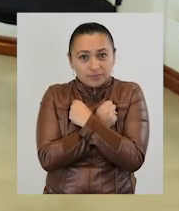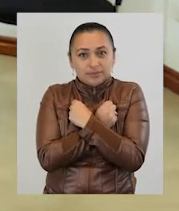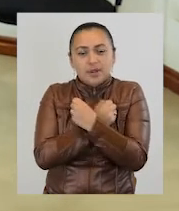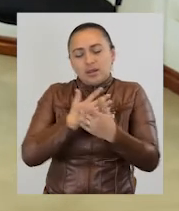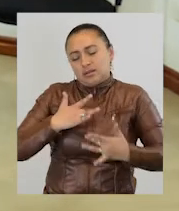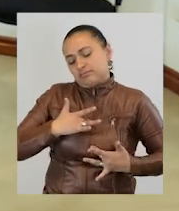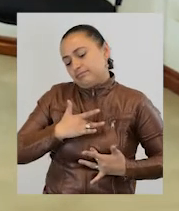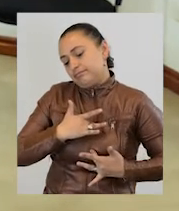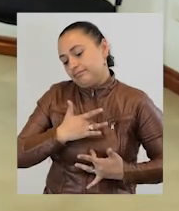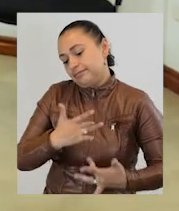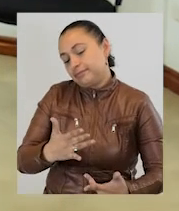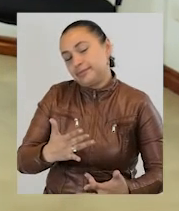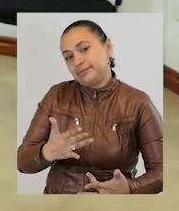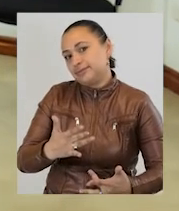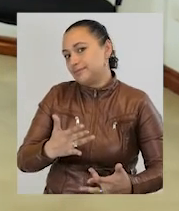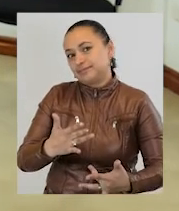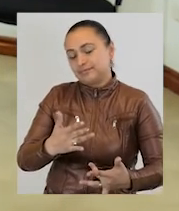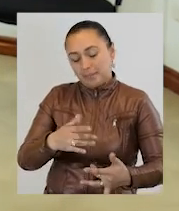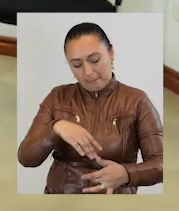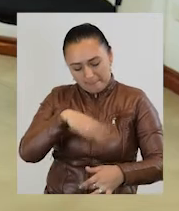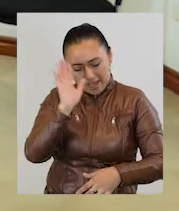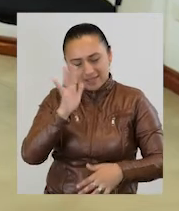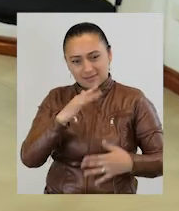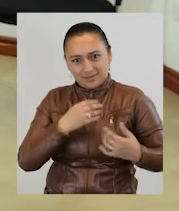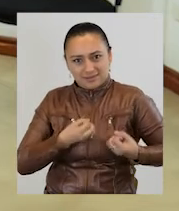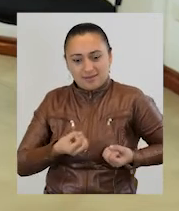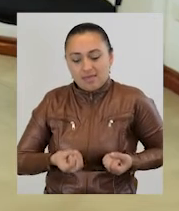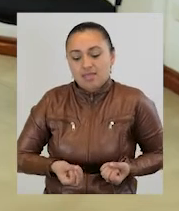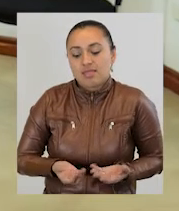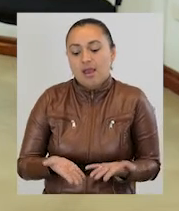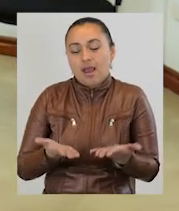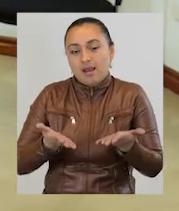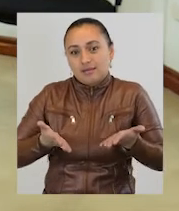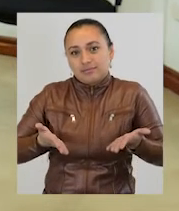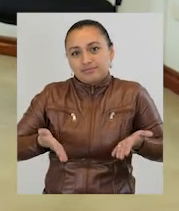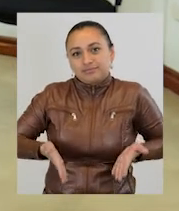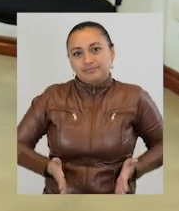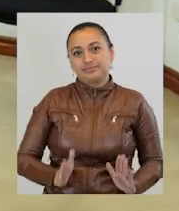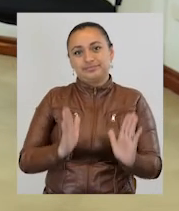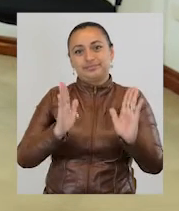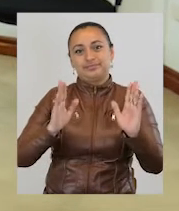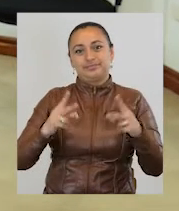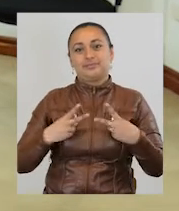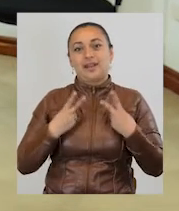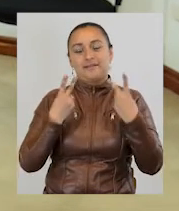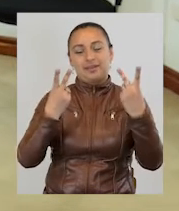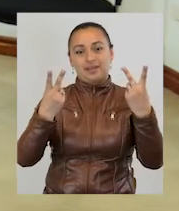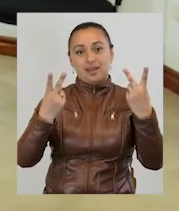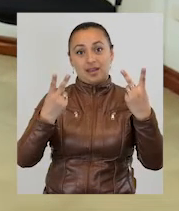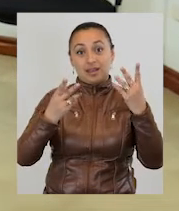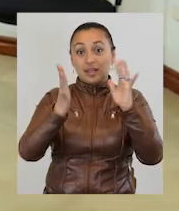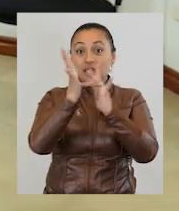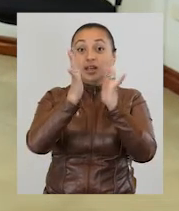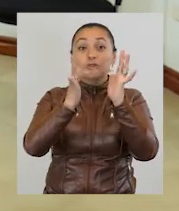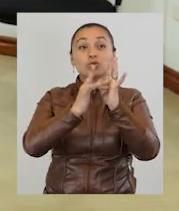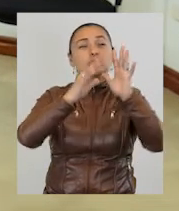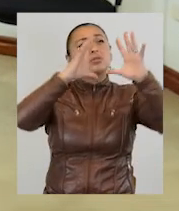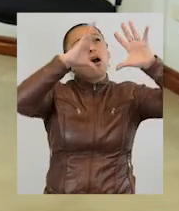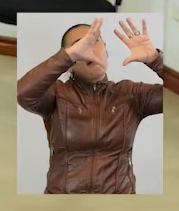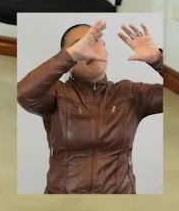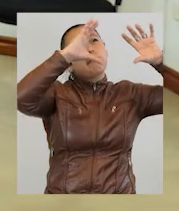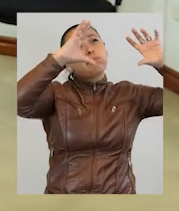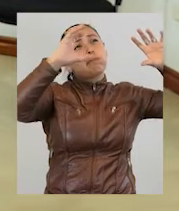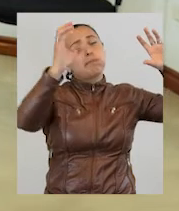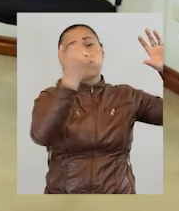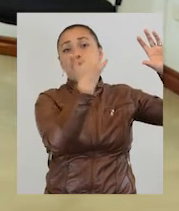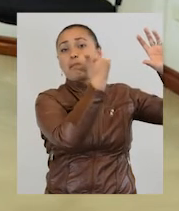nunca se hace tan generoso cuando da la vida. Y Jesús será un Mesías más allá en